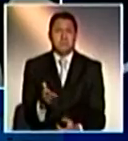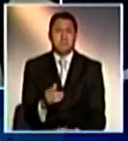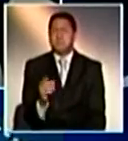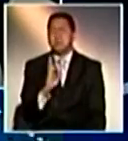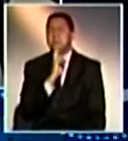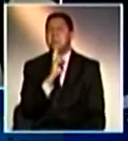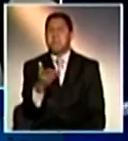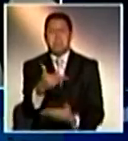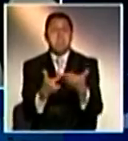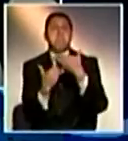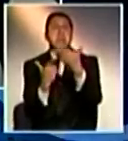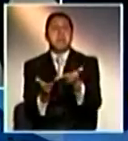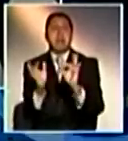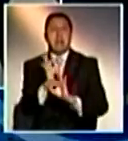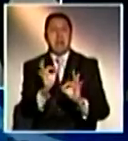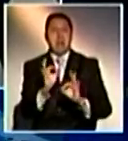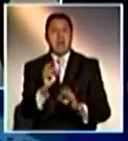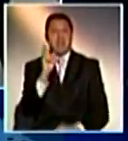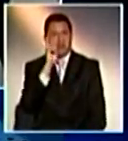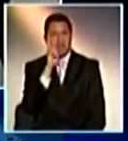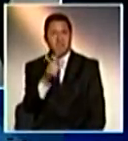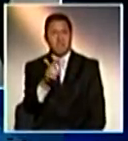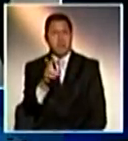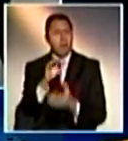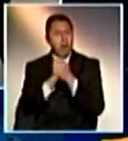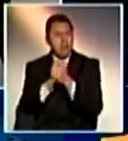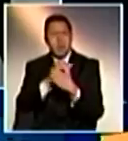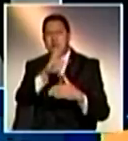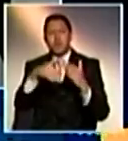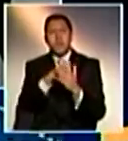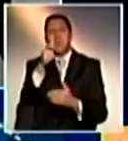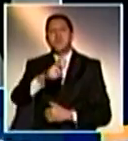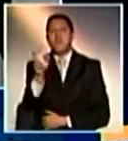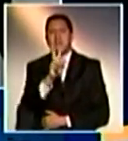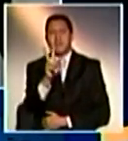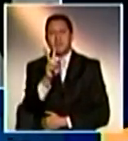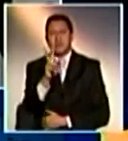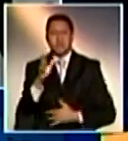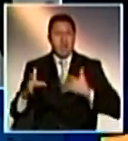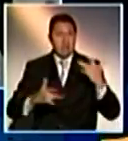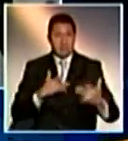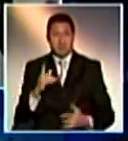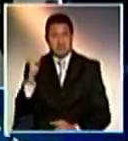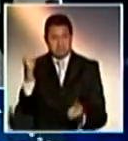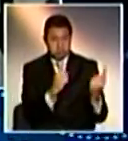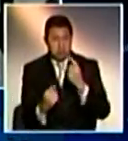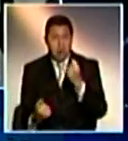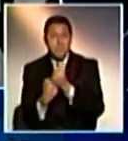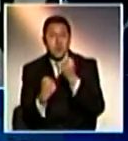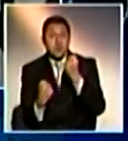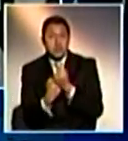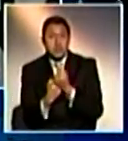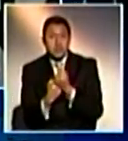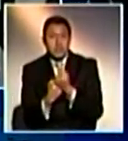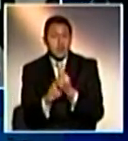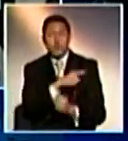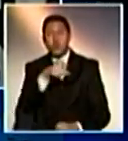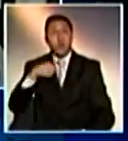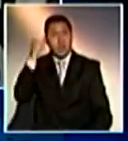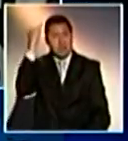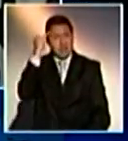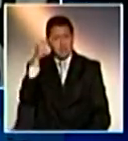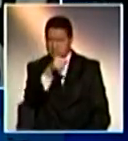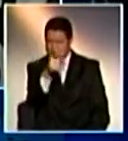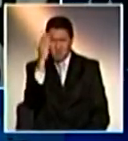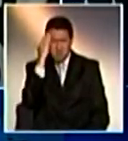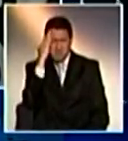por supuesto no mostraron nada. Y aquí estamos viendo la reacción solidaria de todos los venezolanos, de todos nuestros activistas, apoyando lo que son nuestras ideas. ¿Usted sabe